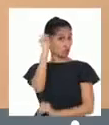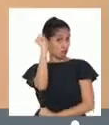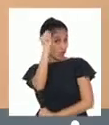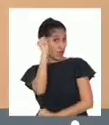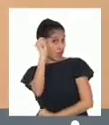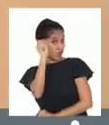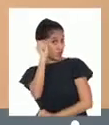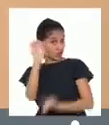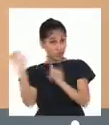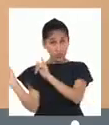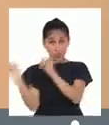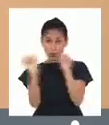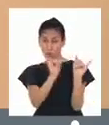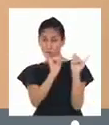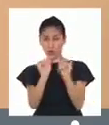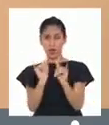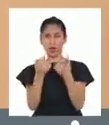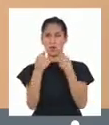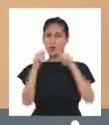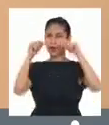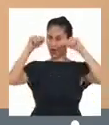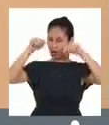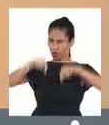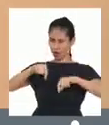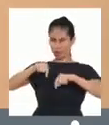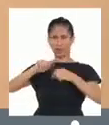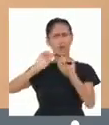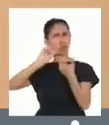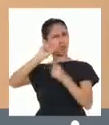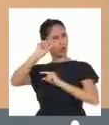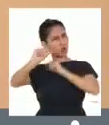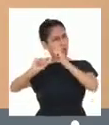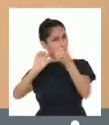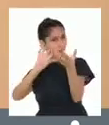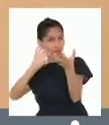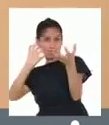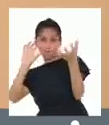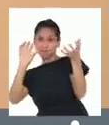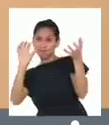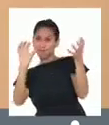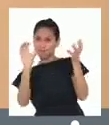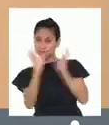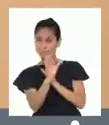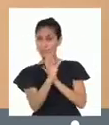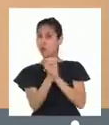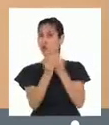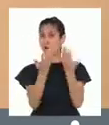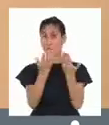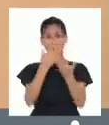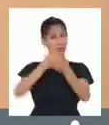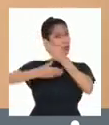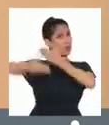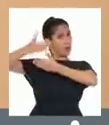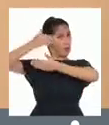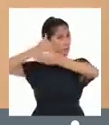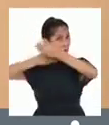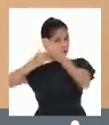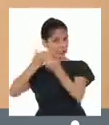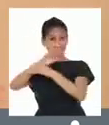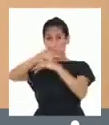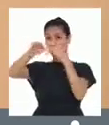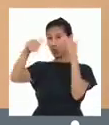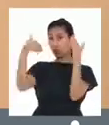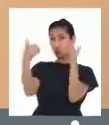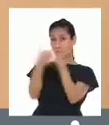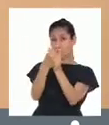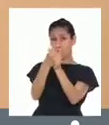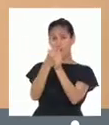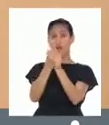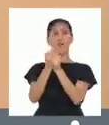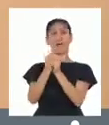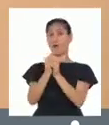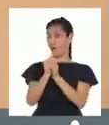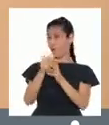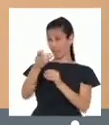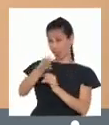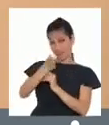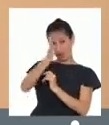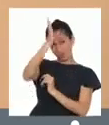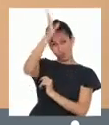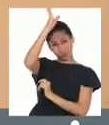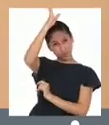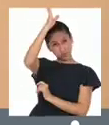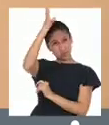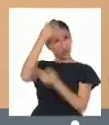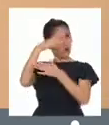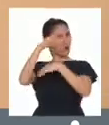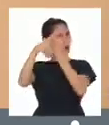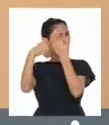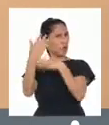se dan cambios en la condición de la población indígena. Desde ese momento se convierten en ciudadanas y ciudadanos del